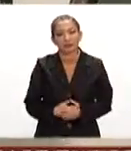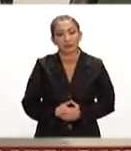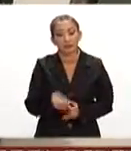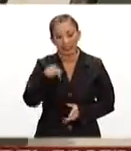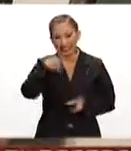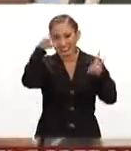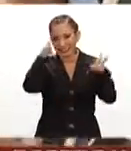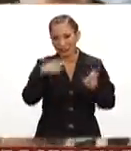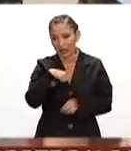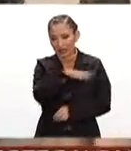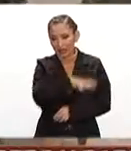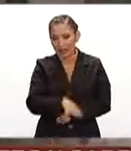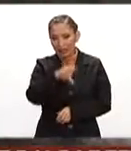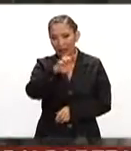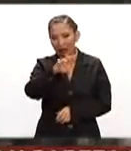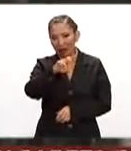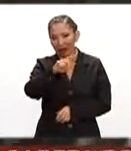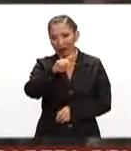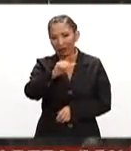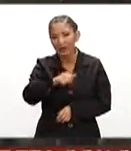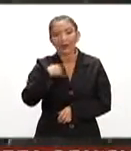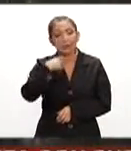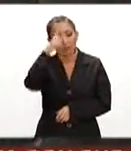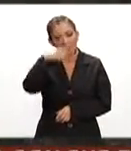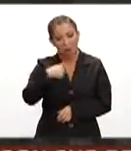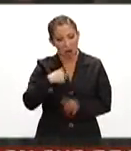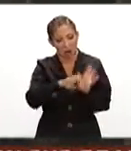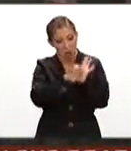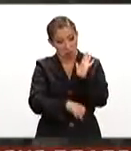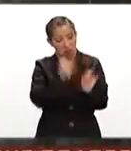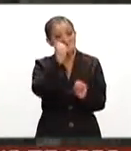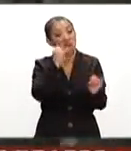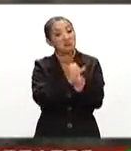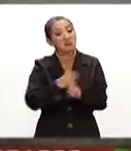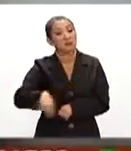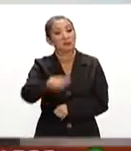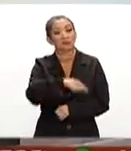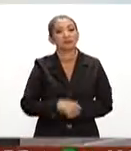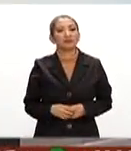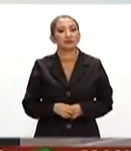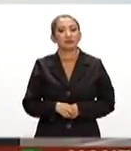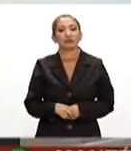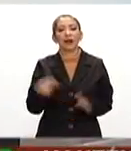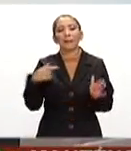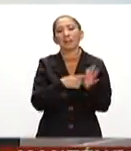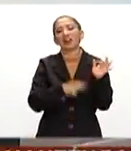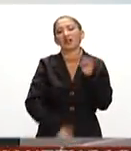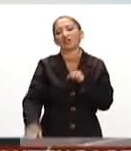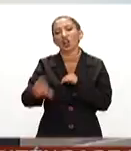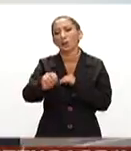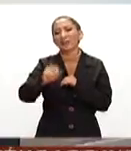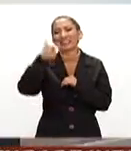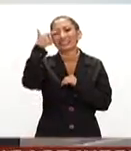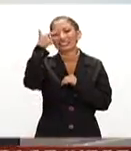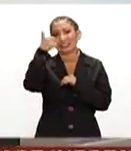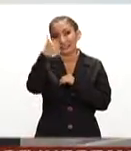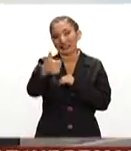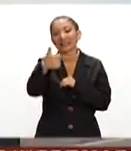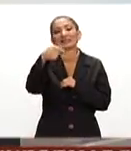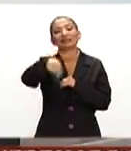En esta materia, el general Cepeda afirmó que México es un referente internacional. Desde